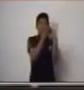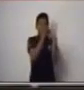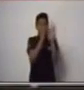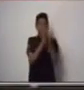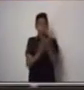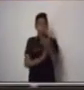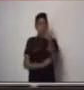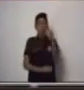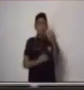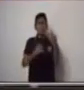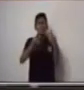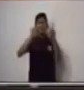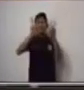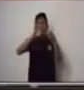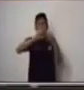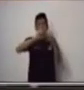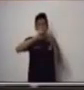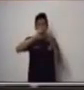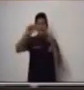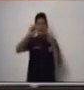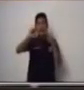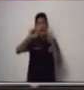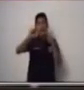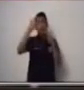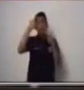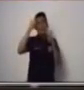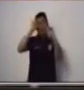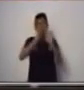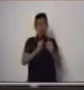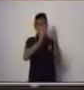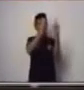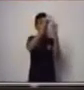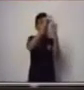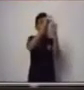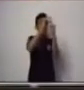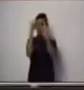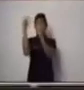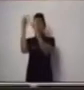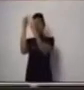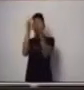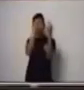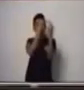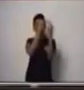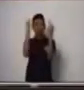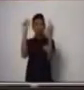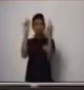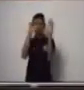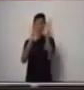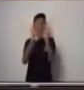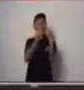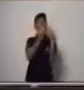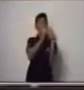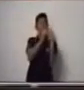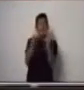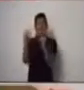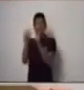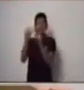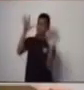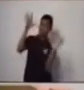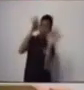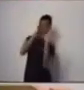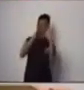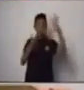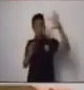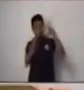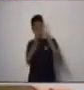utilizar un marcador para hacer la línea y de esta manera poder formar estas nuevas